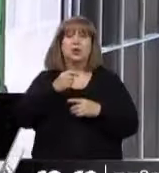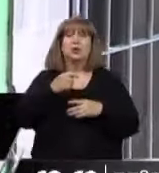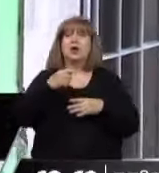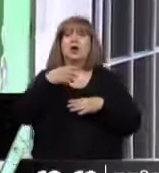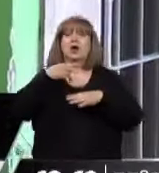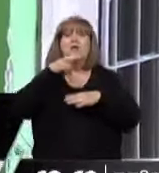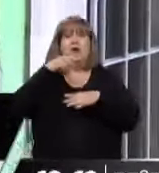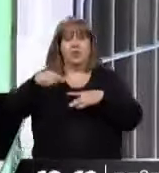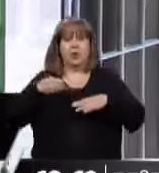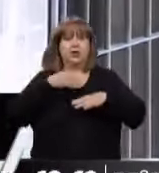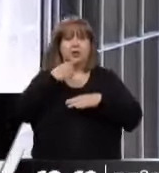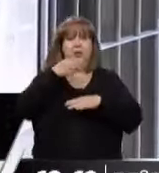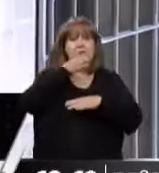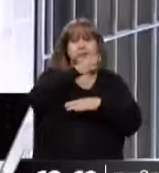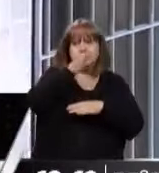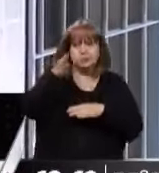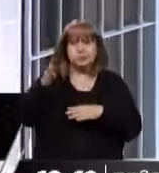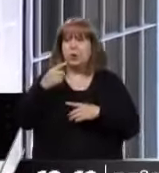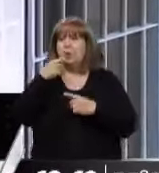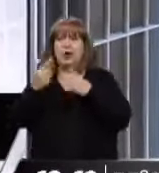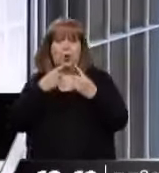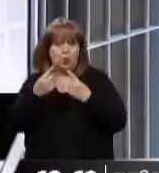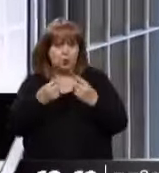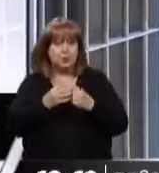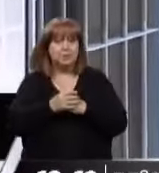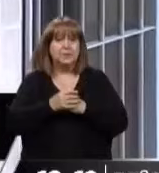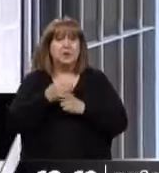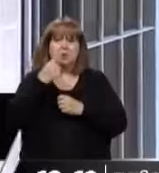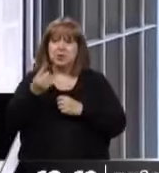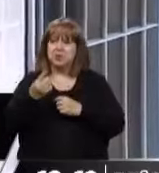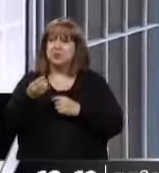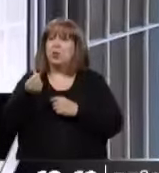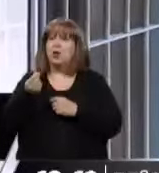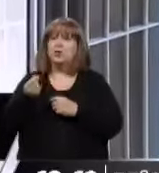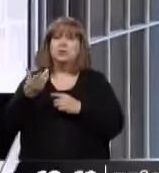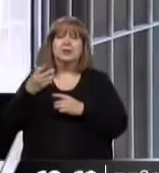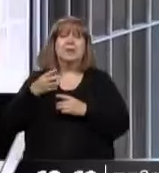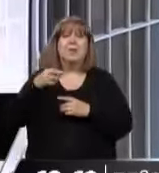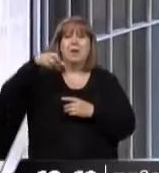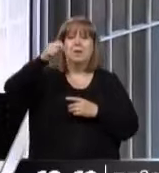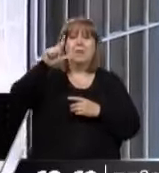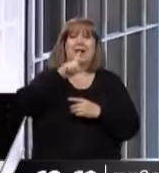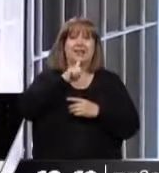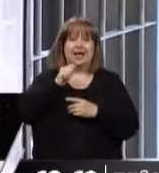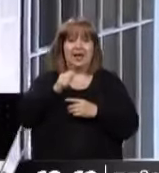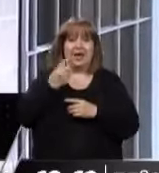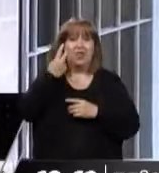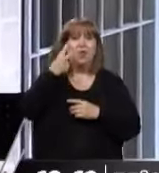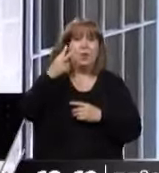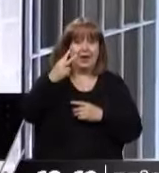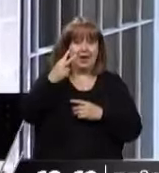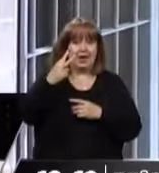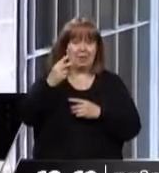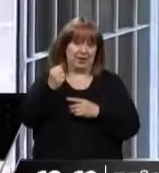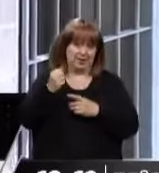siempre le preguntamos si algo había subido en los últimos días y nos dicen que no. Siempre lo más caro es la palta, que roza por ahí los 2.000 pesos. Pero